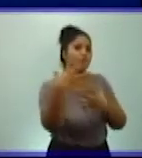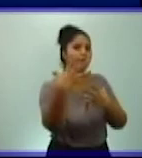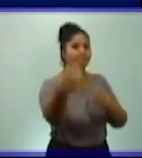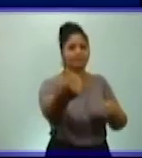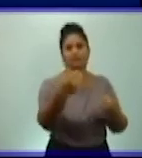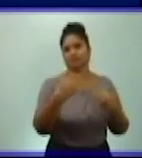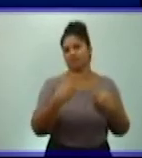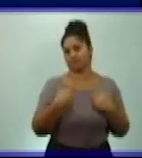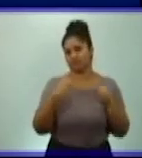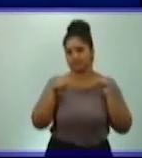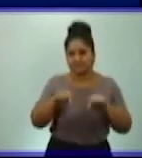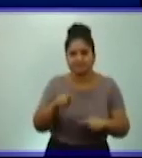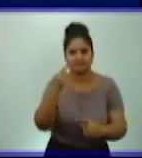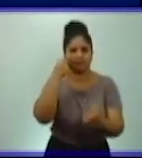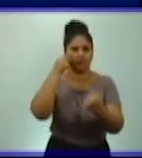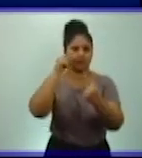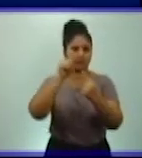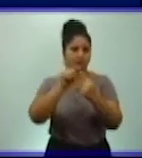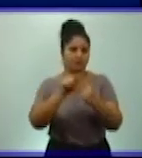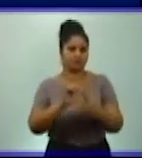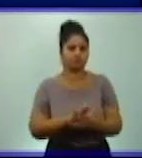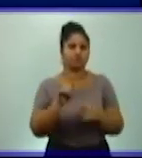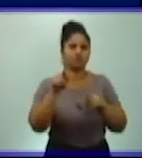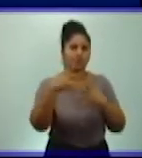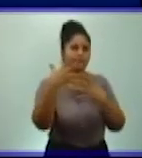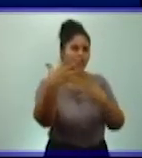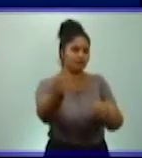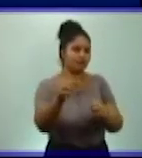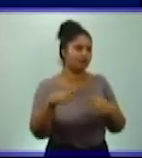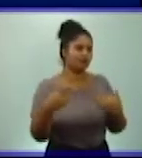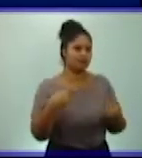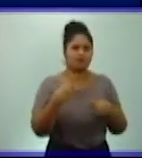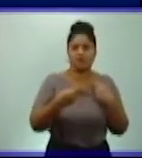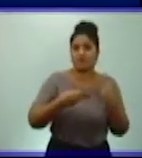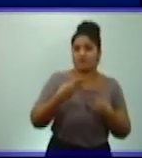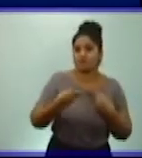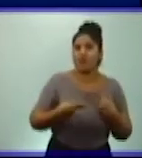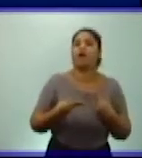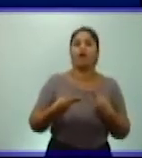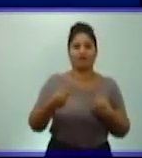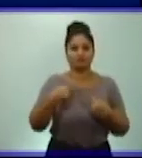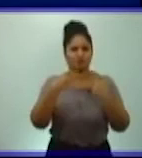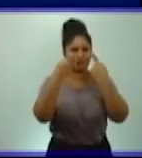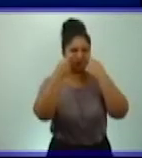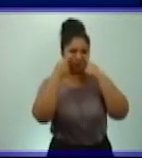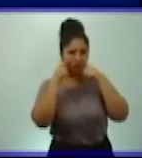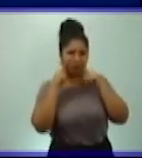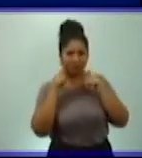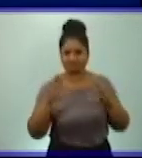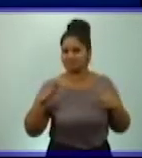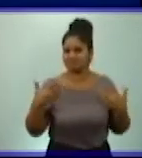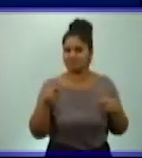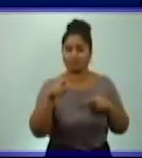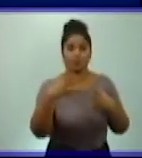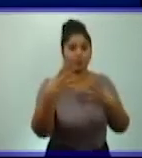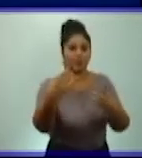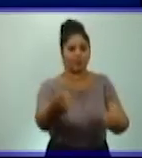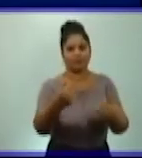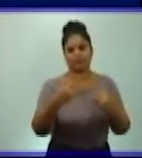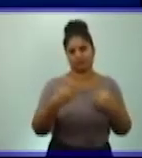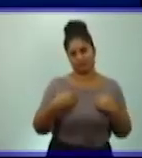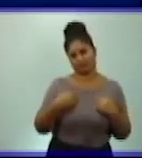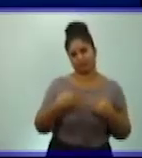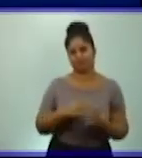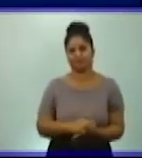análisis, con las lágrimas, con el llanto. Ahora, ¿a quién se estará dirigiendo? Si Sor Juana Inés de la Cruz es